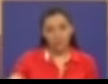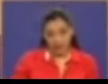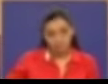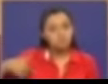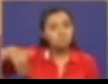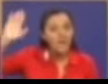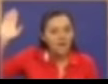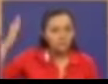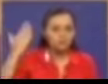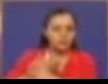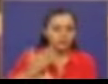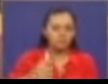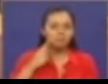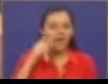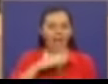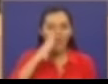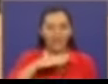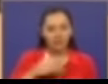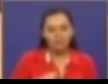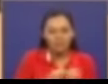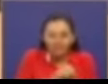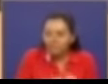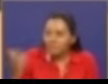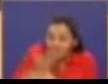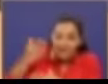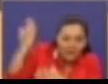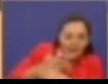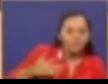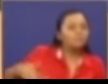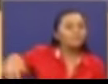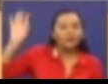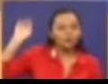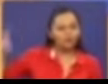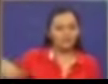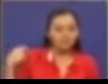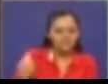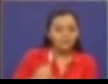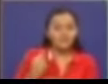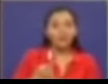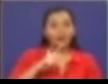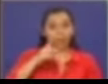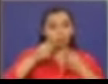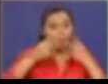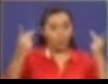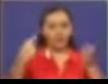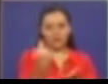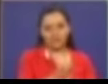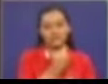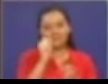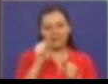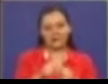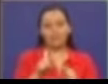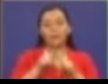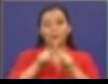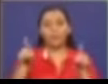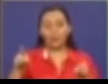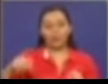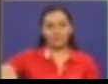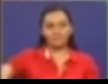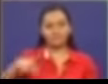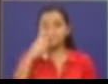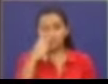del diablo parece. Todos los rayes que me pega. Algunos aquí en público, pero cuando estamos en público, cuando me acompaña a la visita, todos los rayes que me